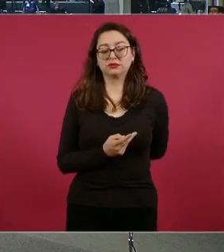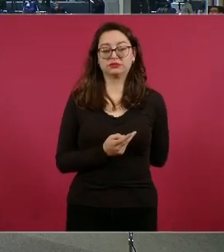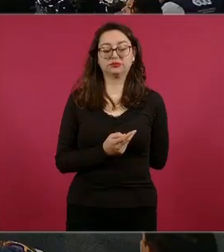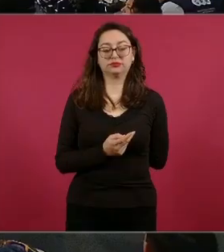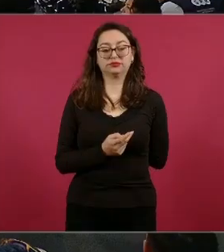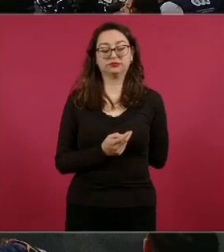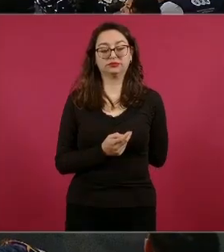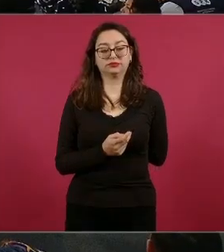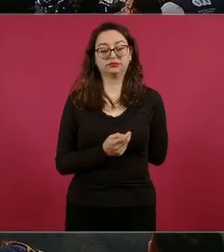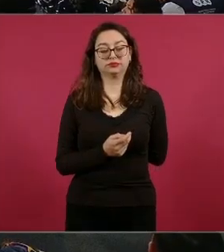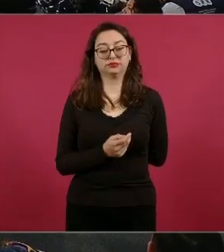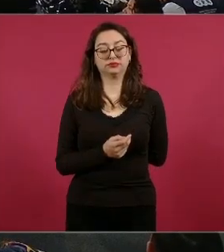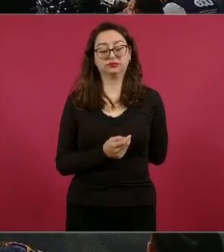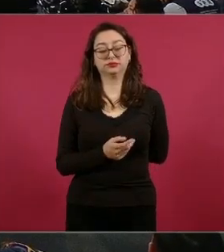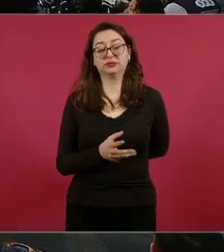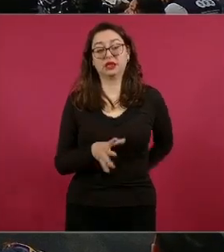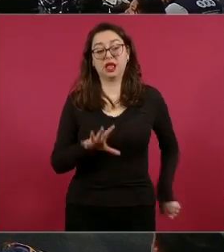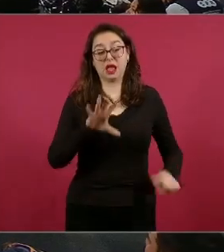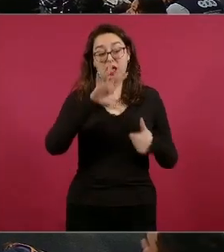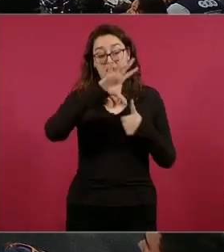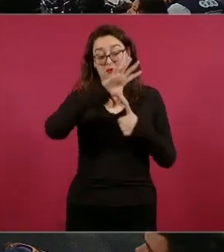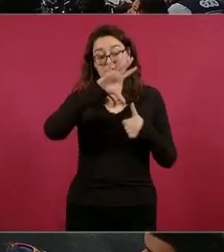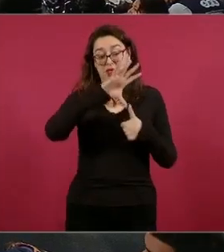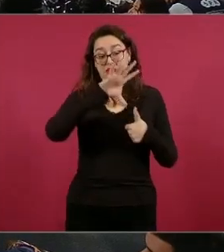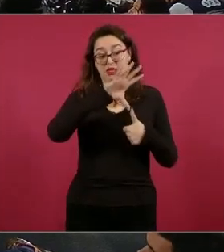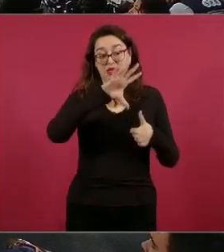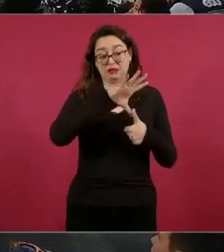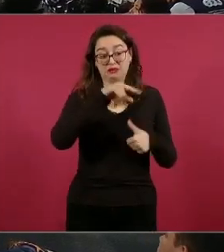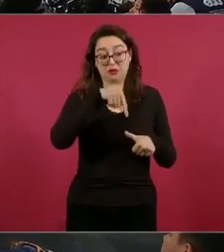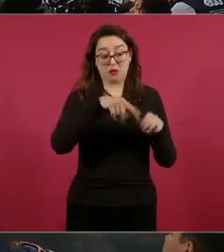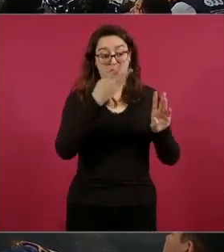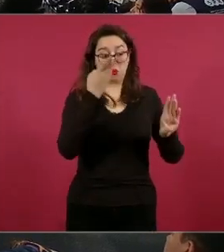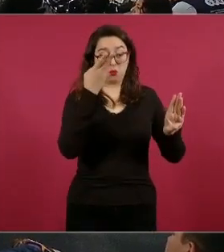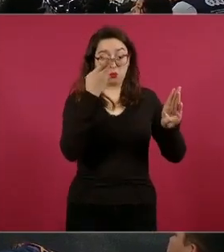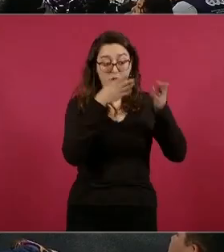su gobierno o ya para justamente para este evento